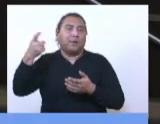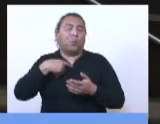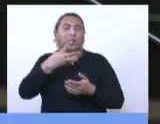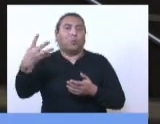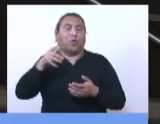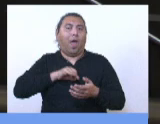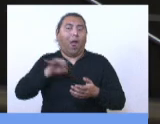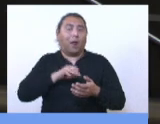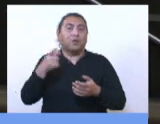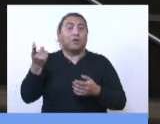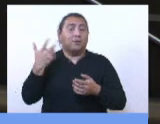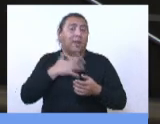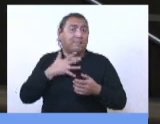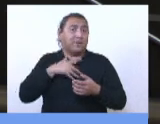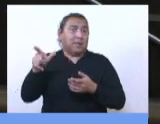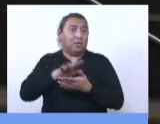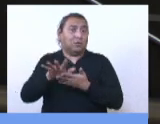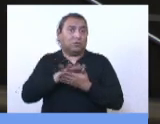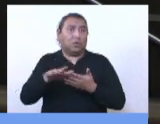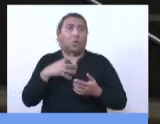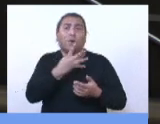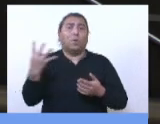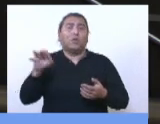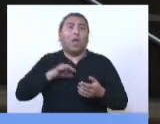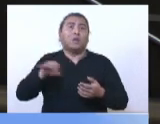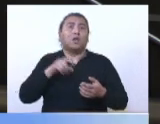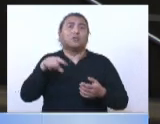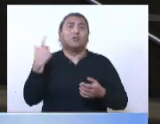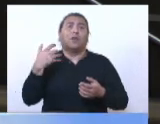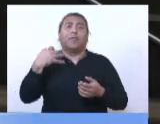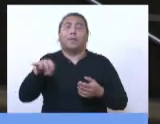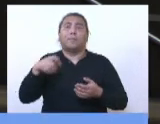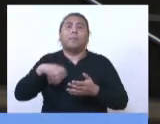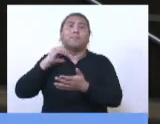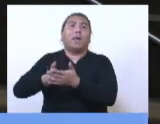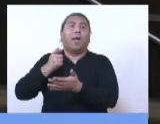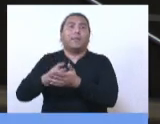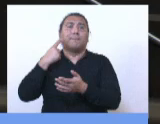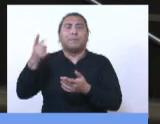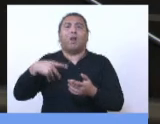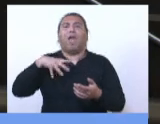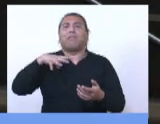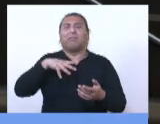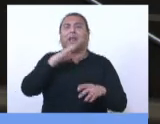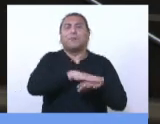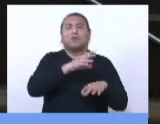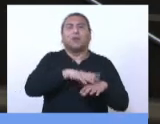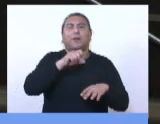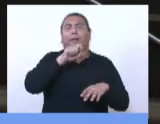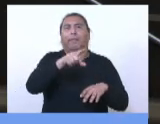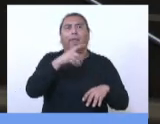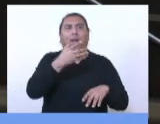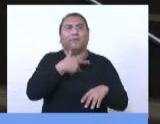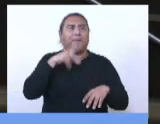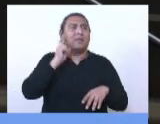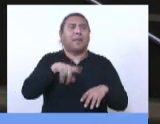para mí es ese 44 años tengo que pagar de 1000 por la irresponsabilidad que tuvo el fondo norte internacional la